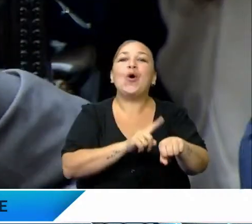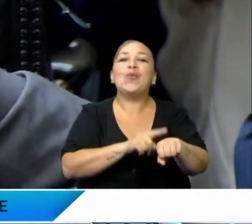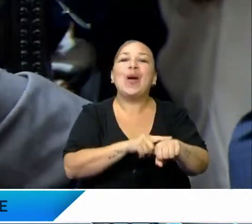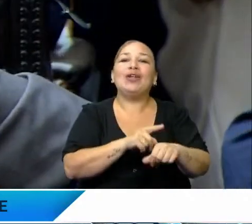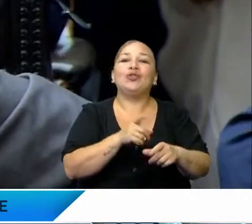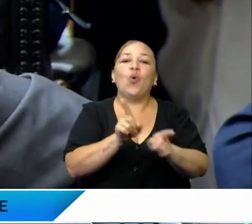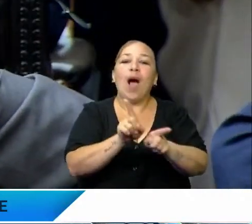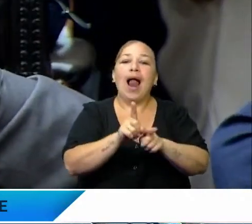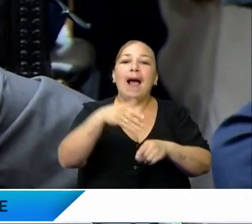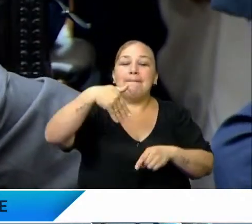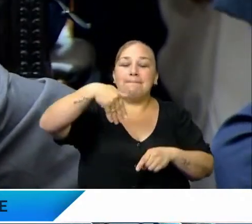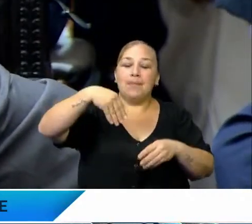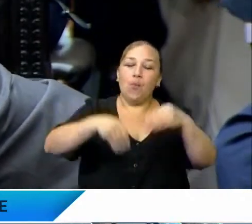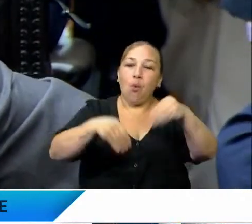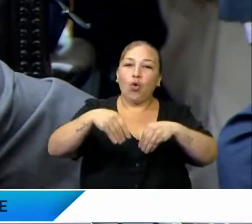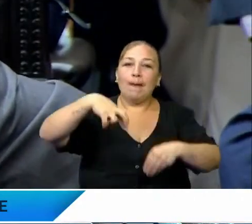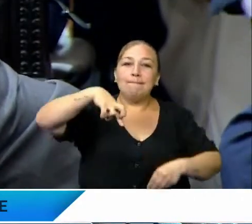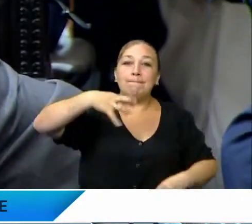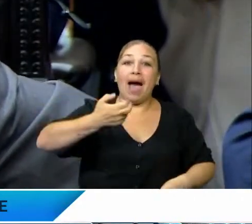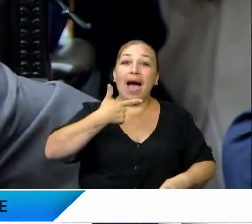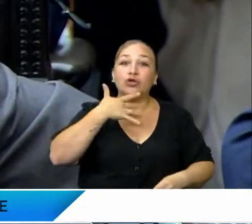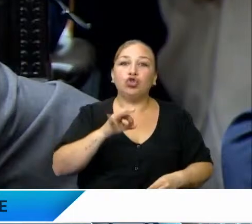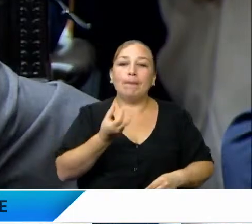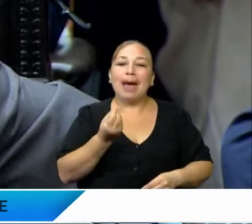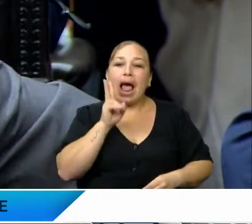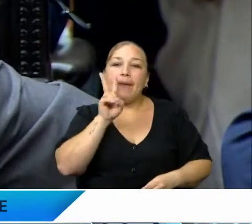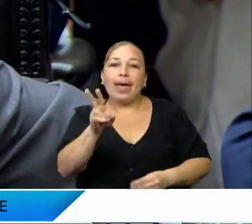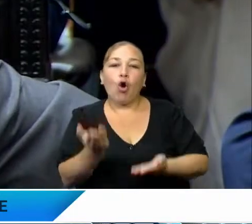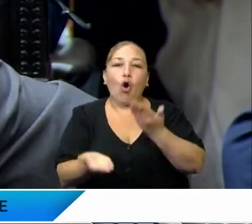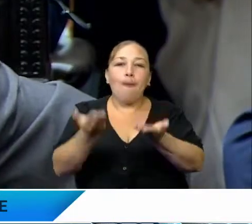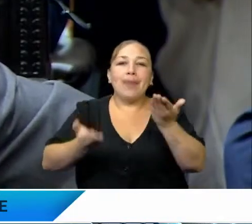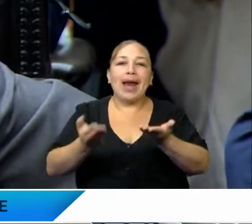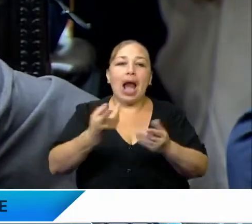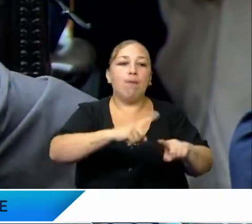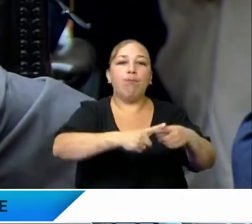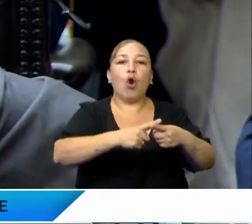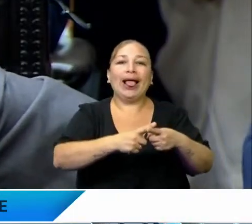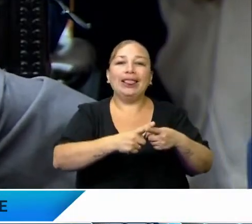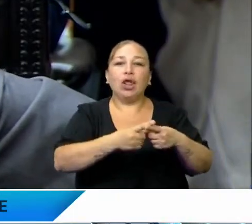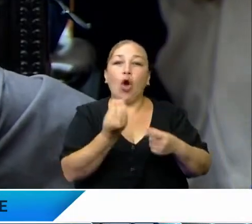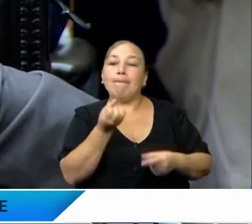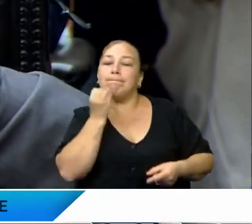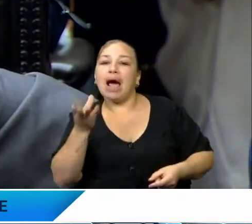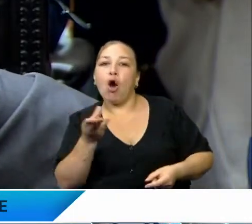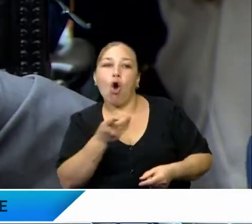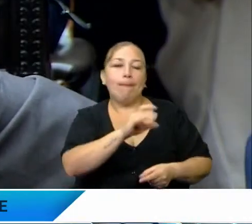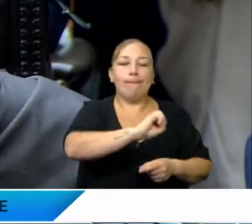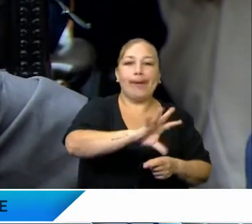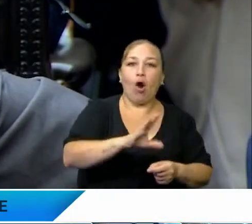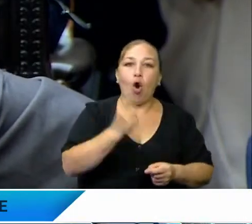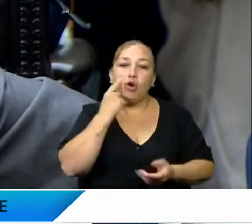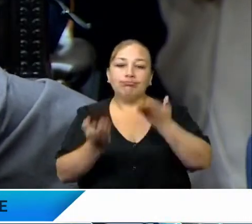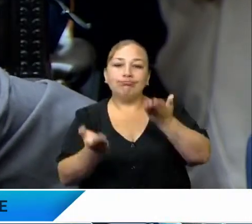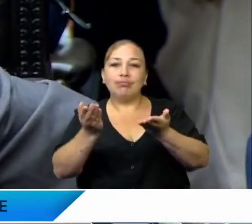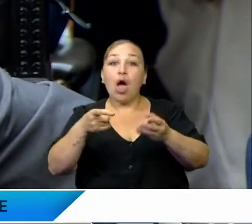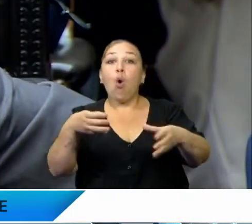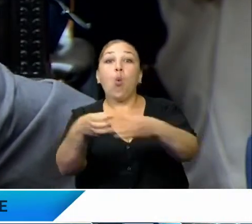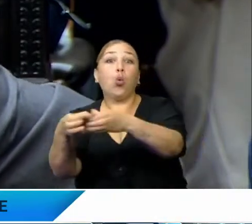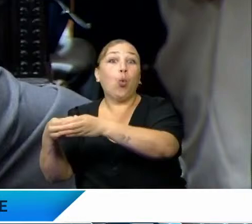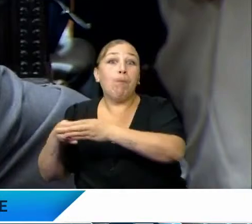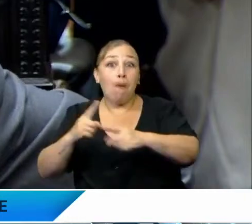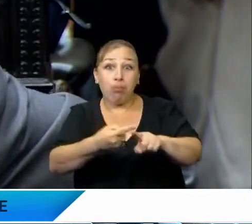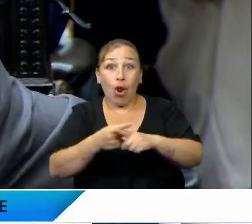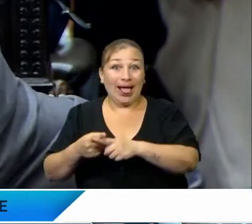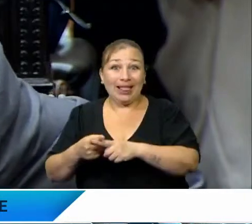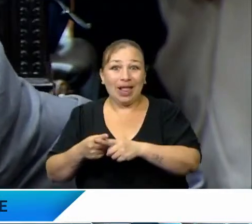para conocer qué candidato estaba mejor que el otro. Los partidos políticos no han estado a la altura de lo que ellos mismos